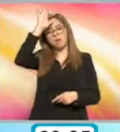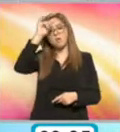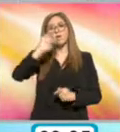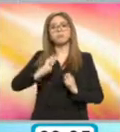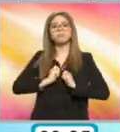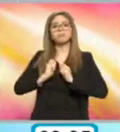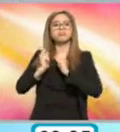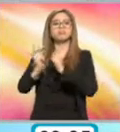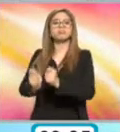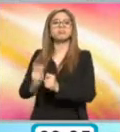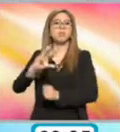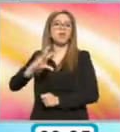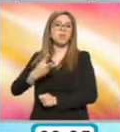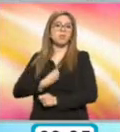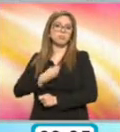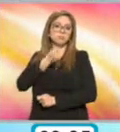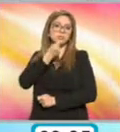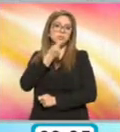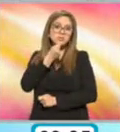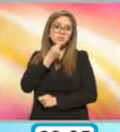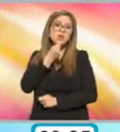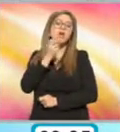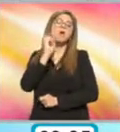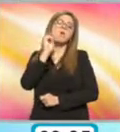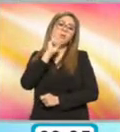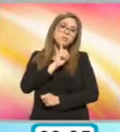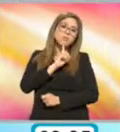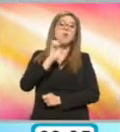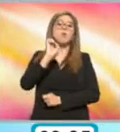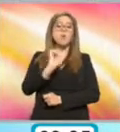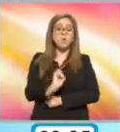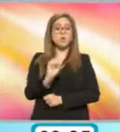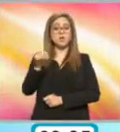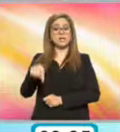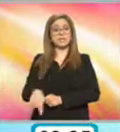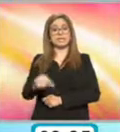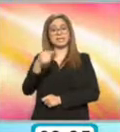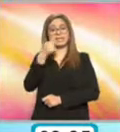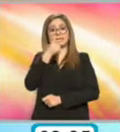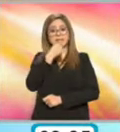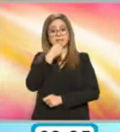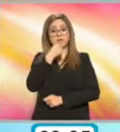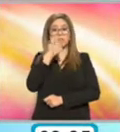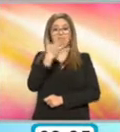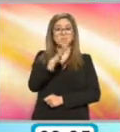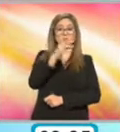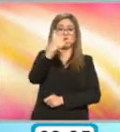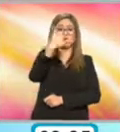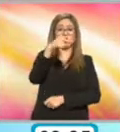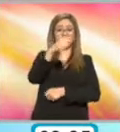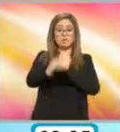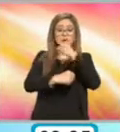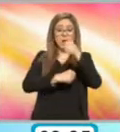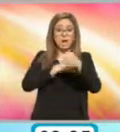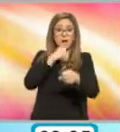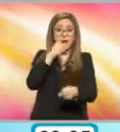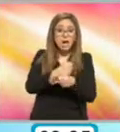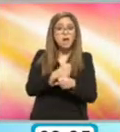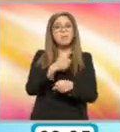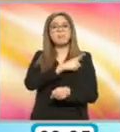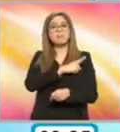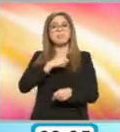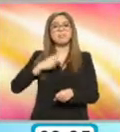adopción. Claro. O en el mismo caso del menor, tratándose de un menor que tenga más de 12 años, también se debe de pedir